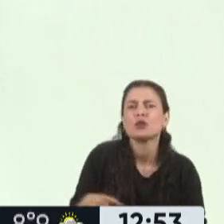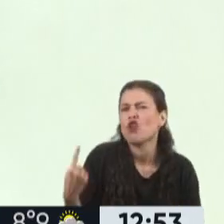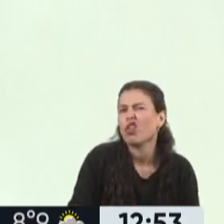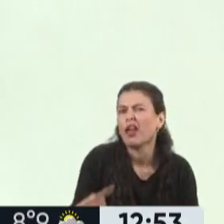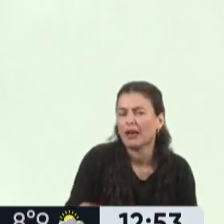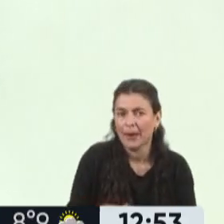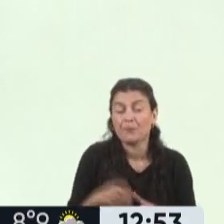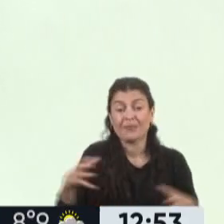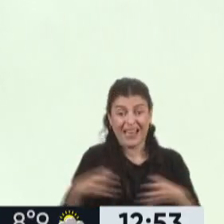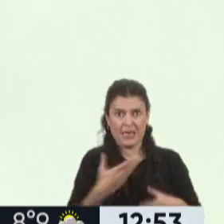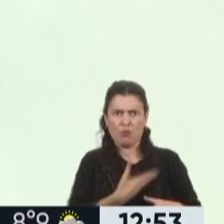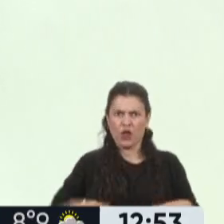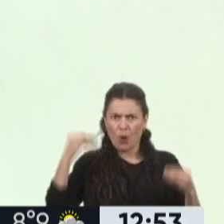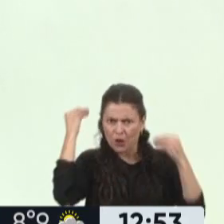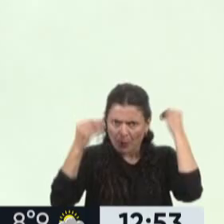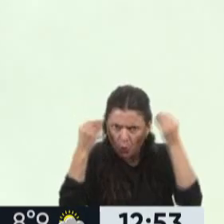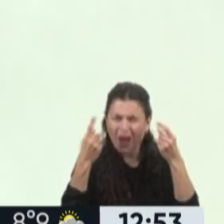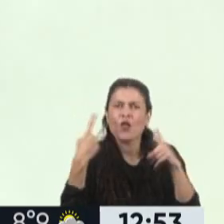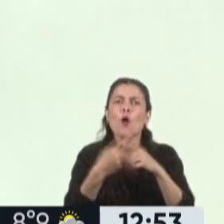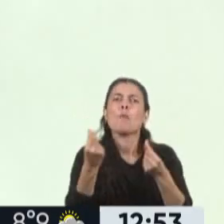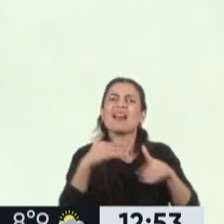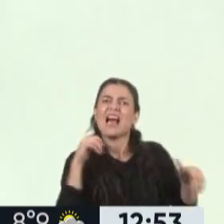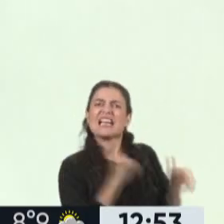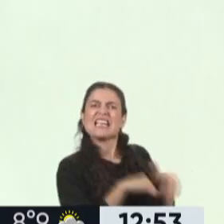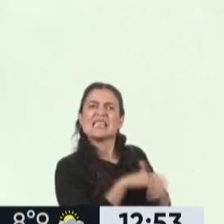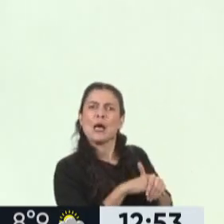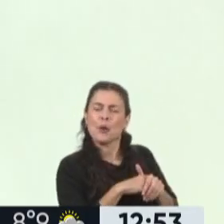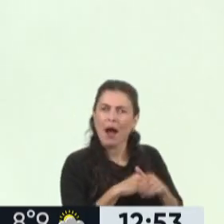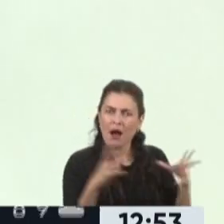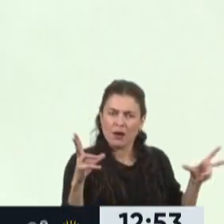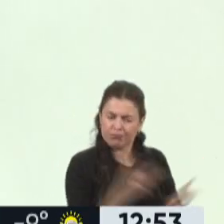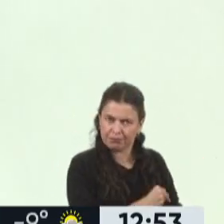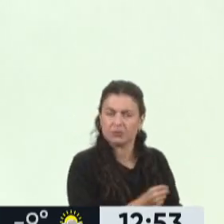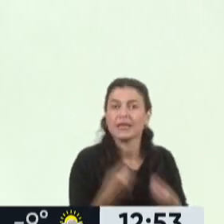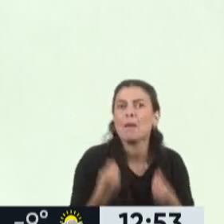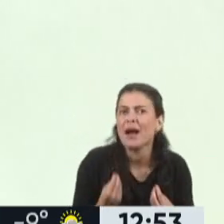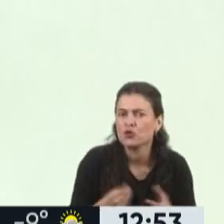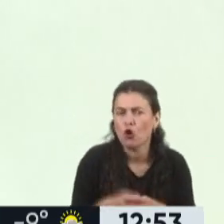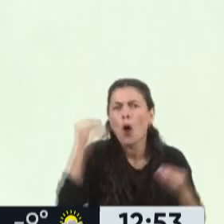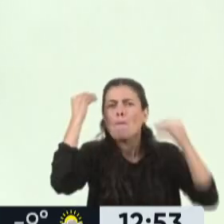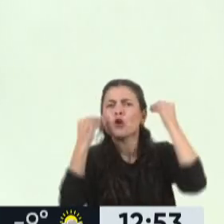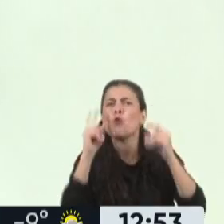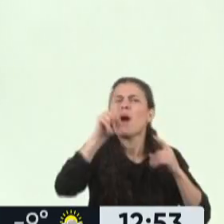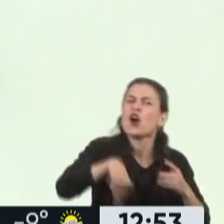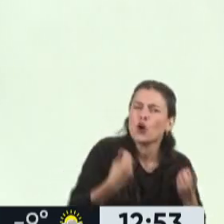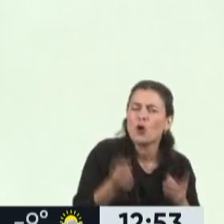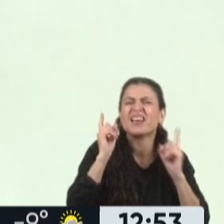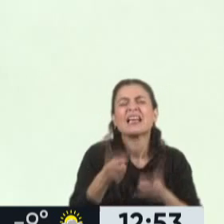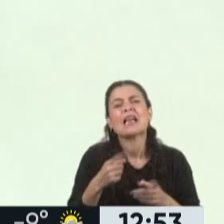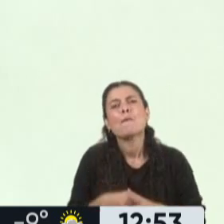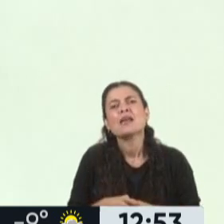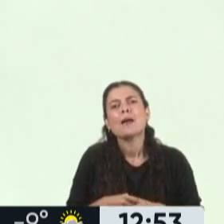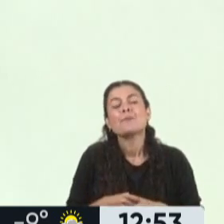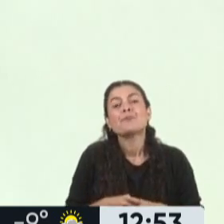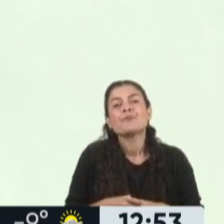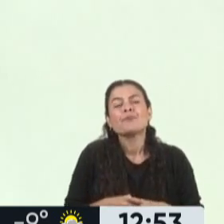preocupación en el gobierno por las reservas y qué piensa hacer el gobierno dada la necesidad que se está planteando